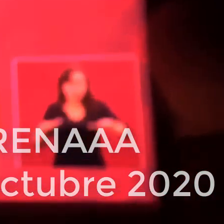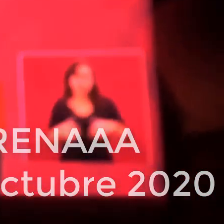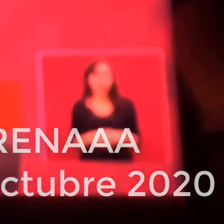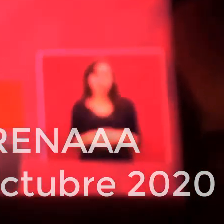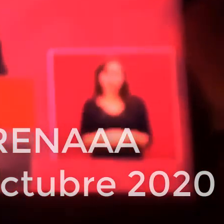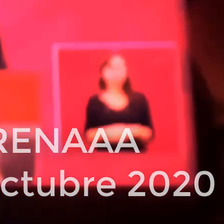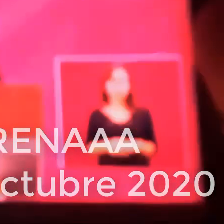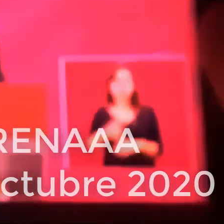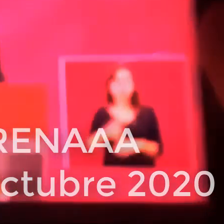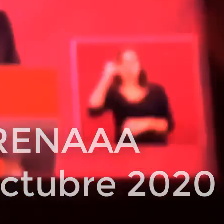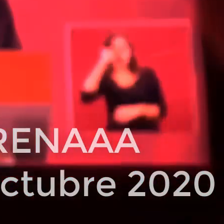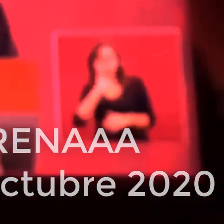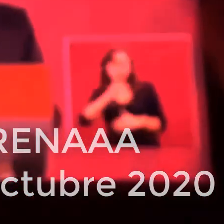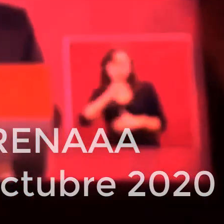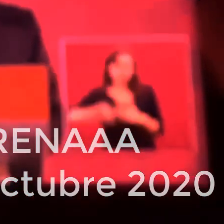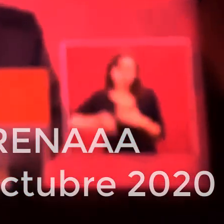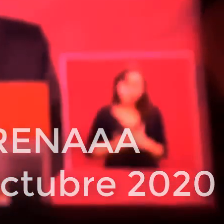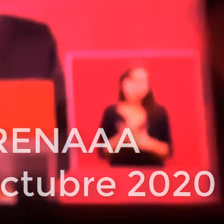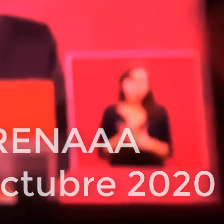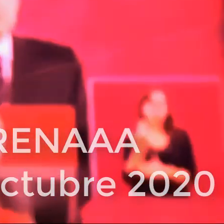instalen este